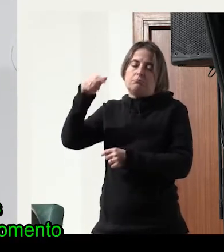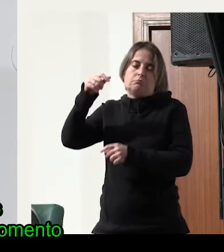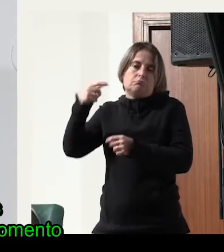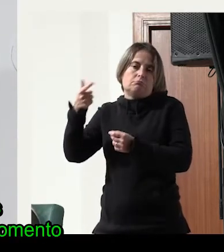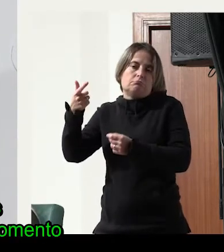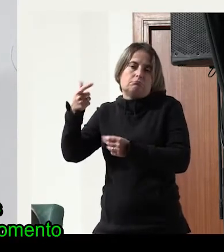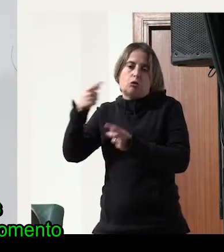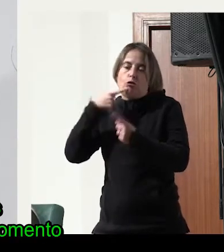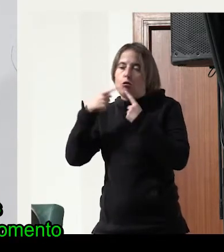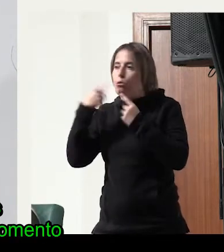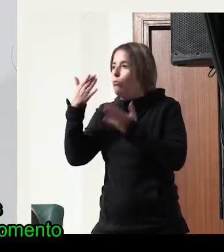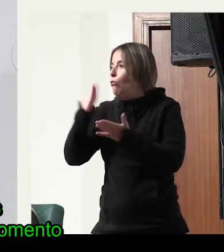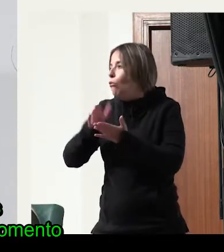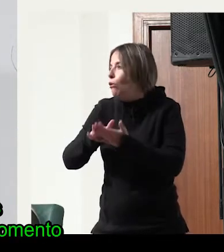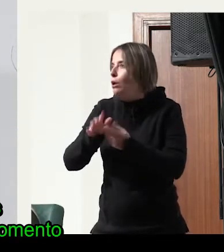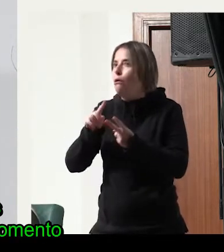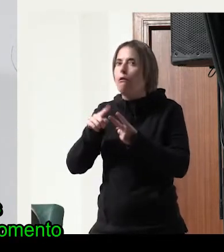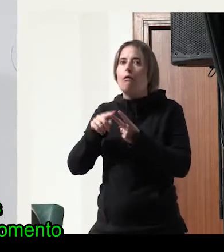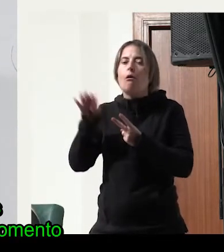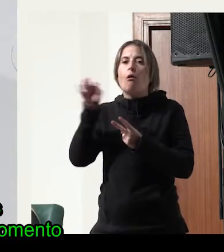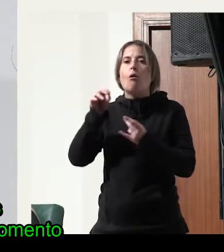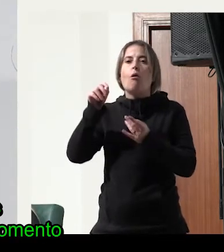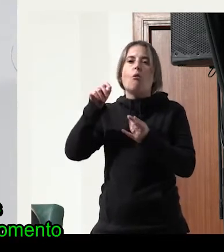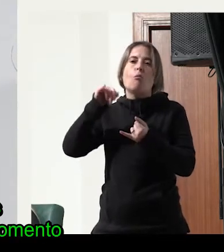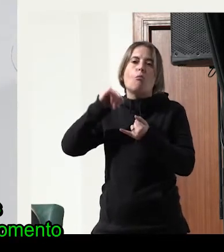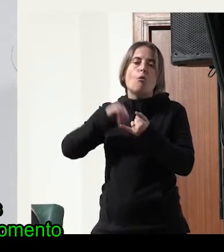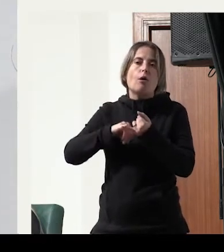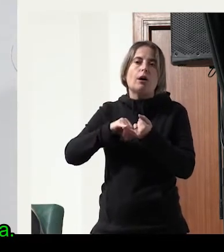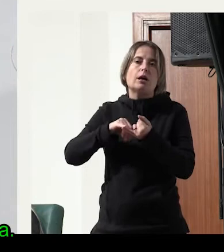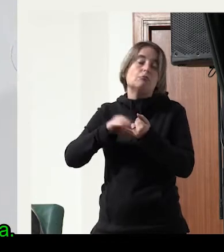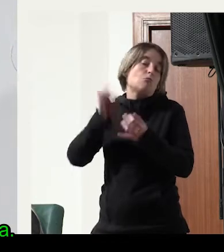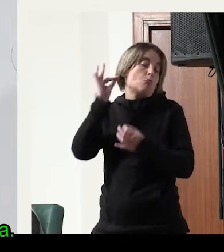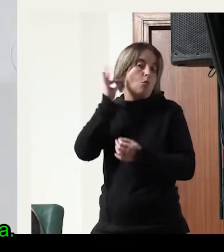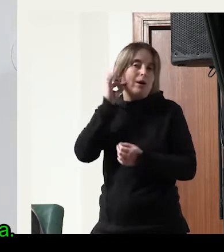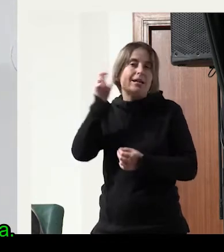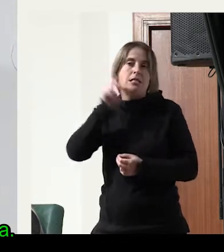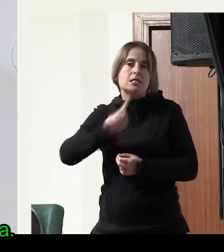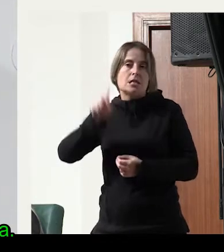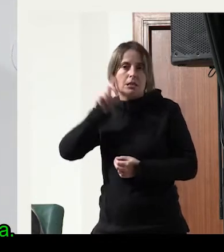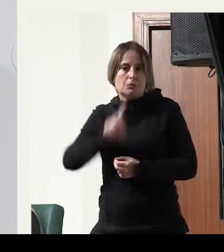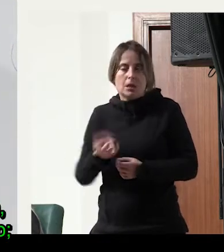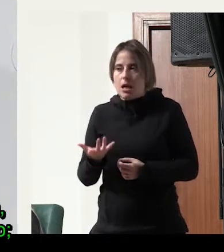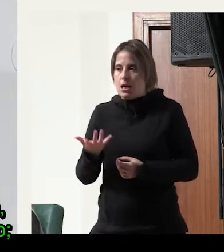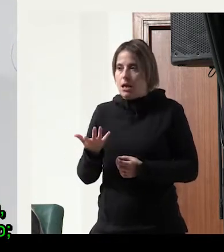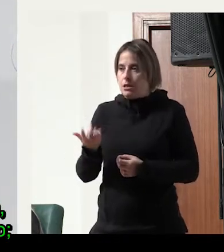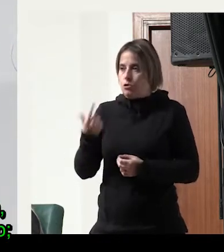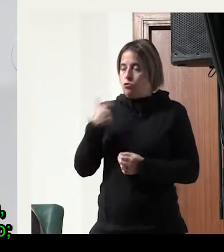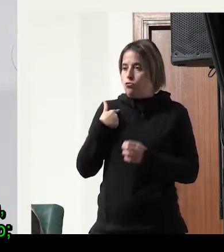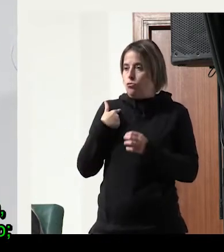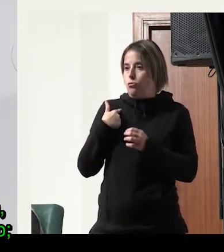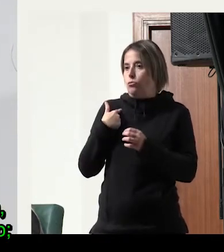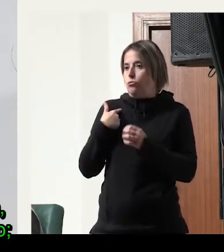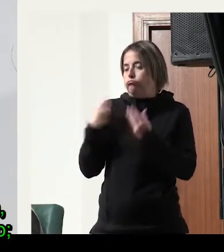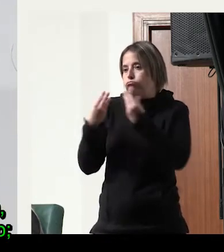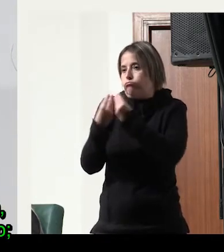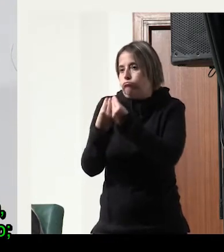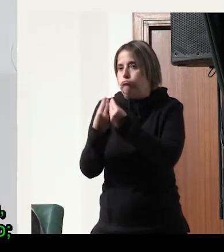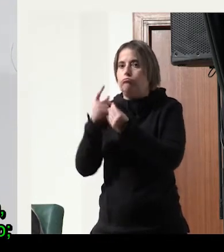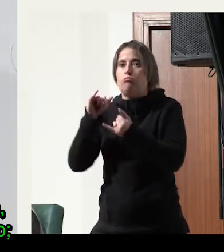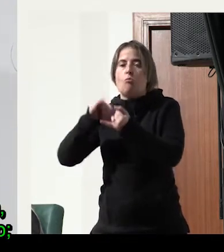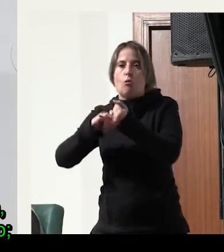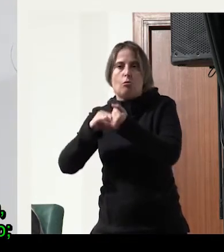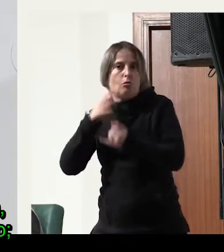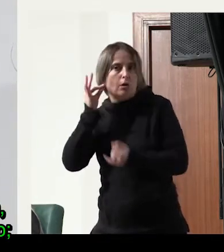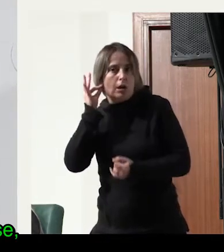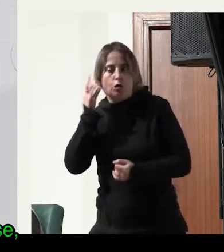sea. Mujeres que eran lesbianas y no tenían posibilidad en aquel momento de tener una relación lesbiana. Mujeres que por lo que sea no quisieron casarse y